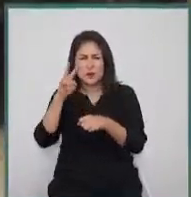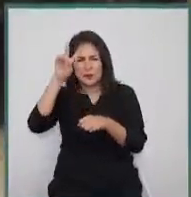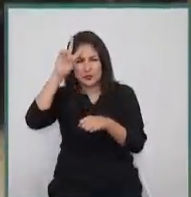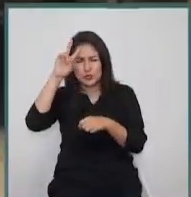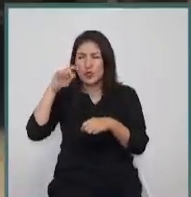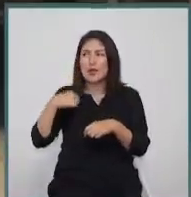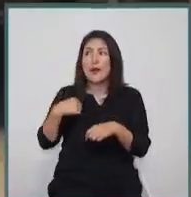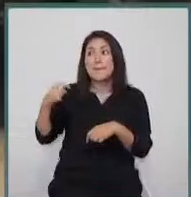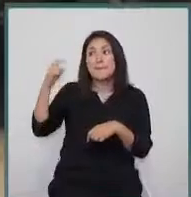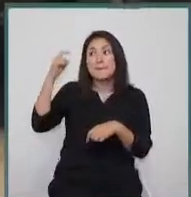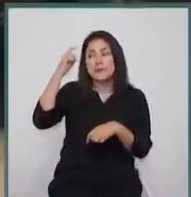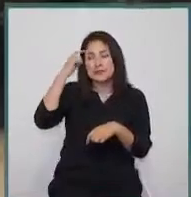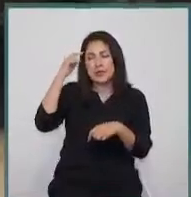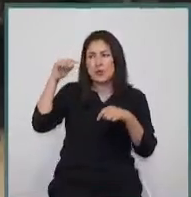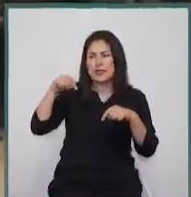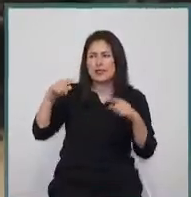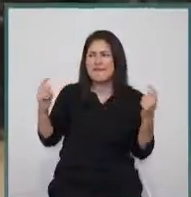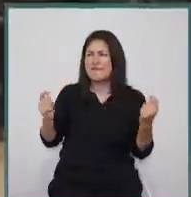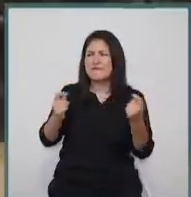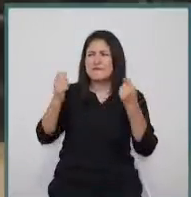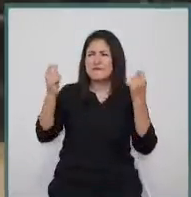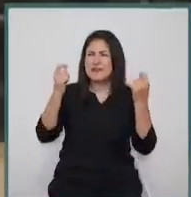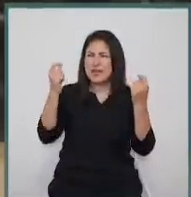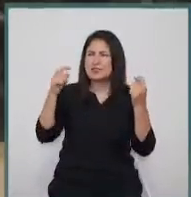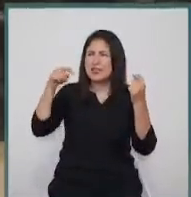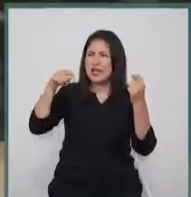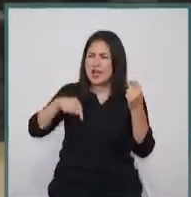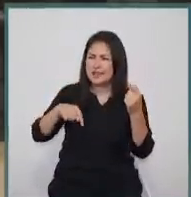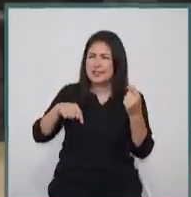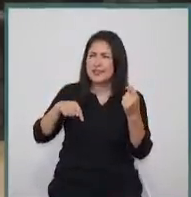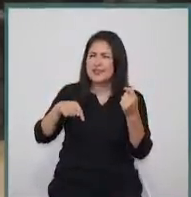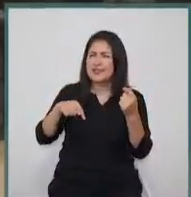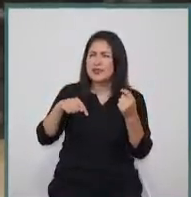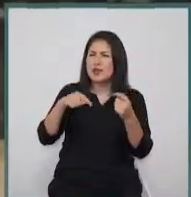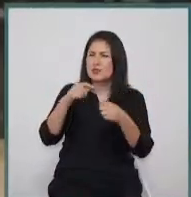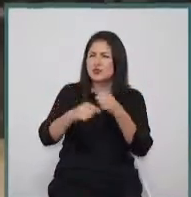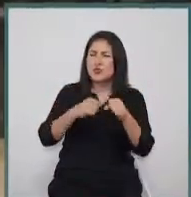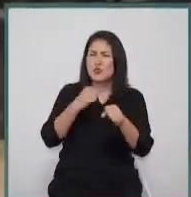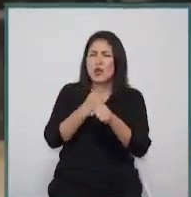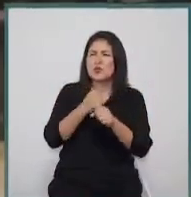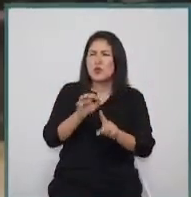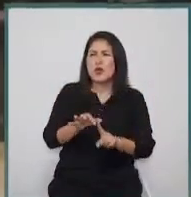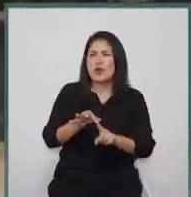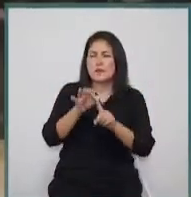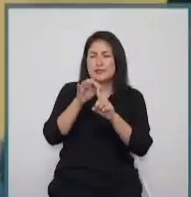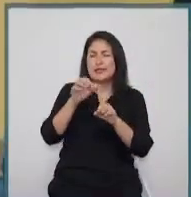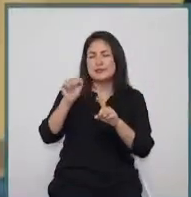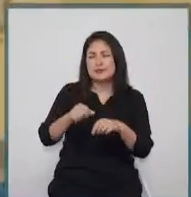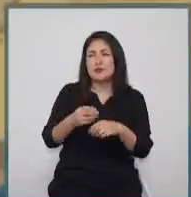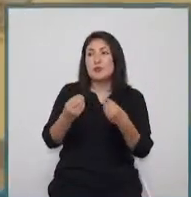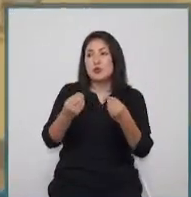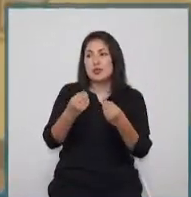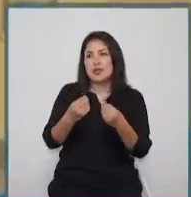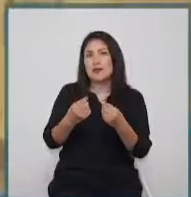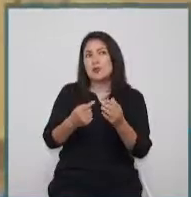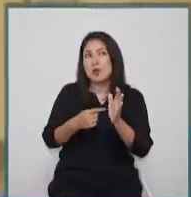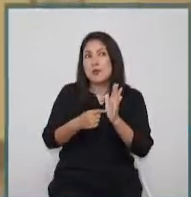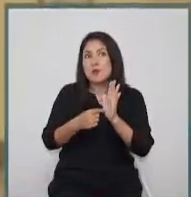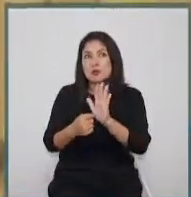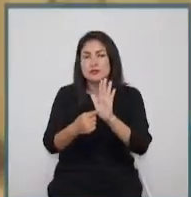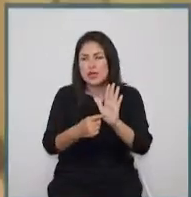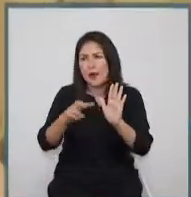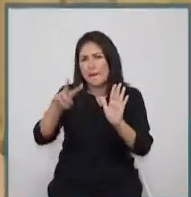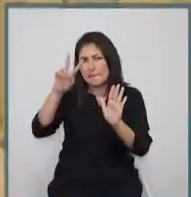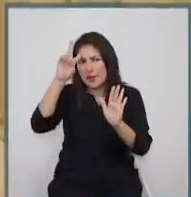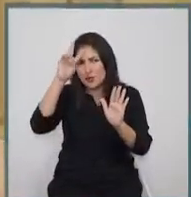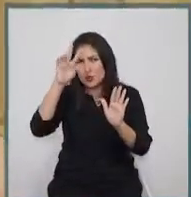Nosotros creemos que todas las festividades que se celebran y conmemoran este año son de suma importancia. Creo que más importante es mostrarnos a nosotros